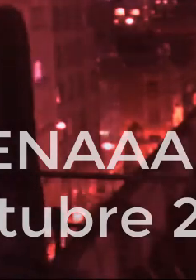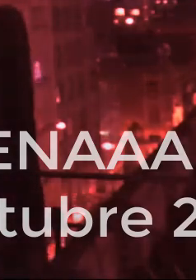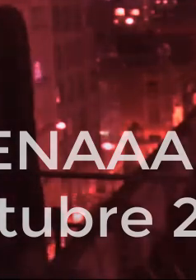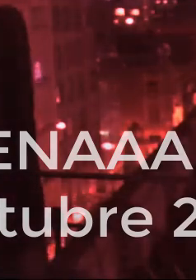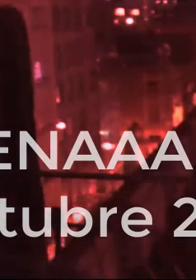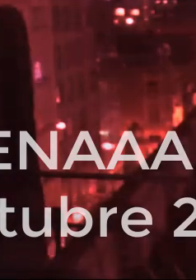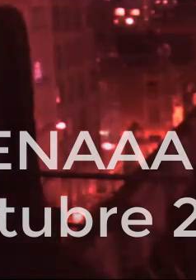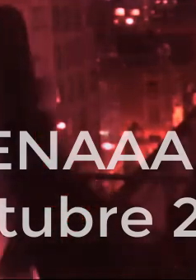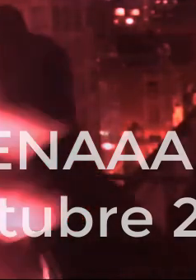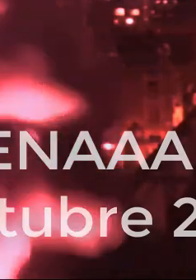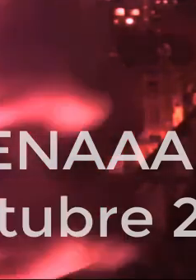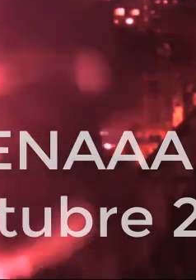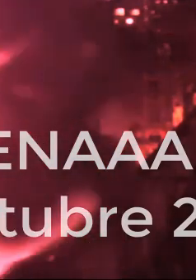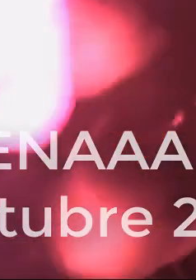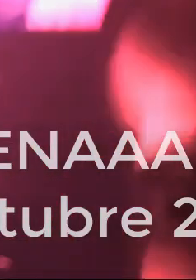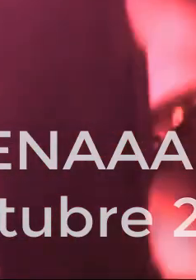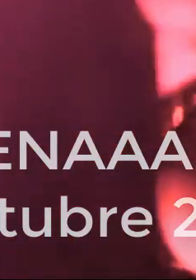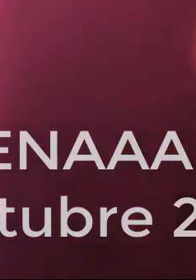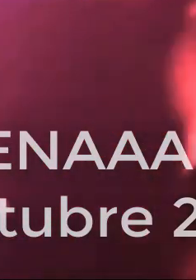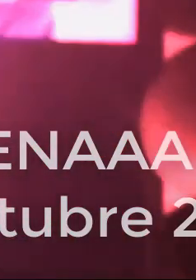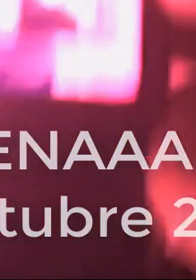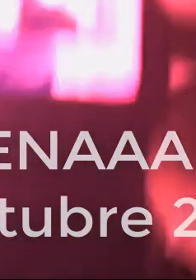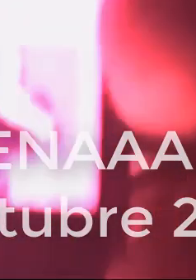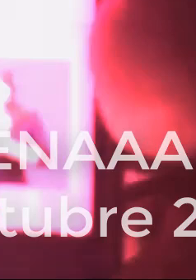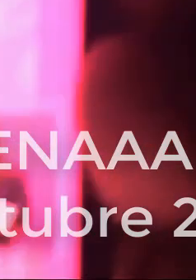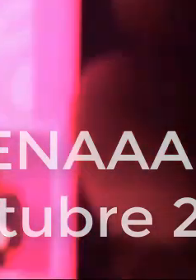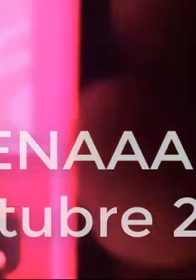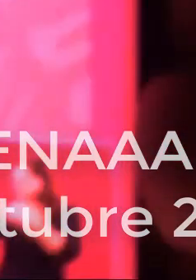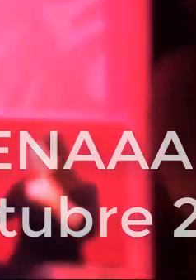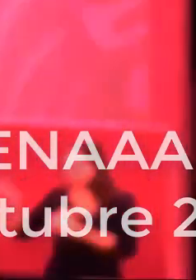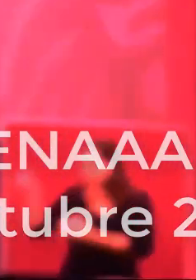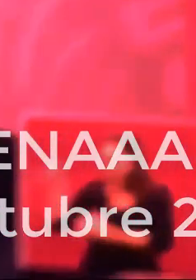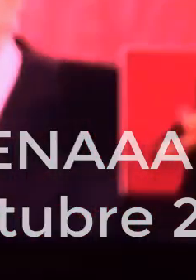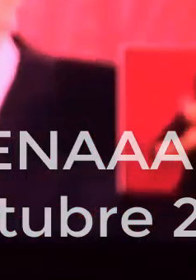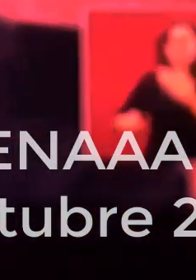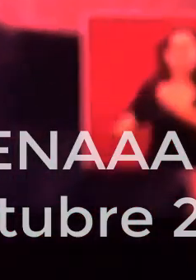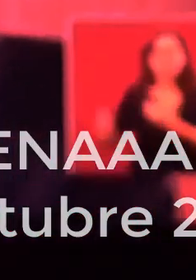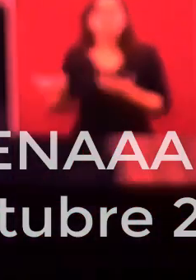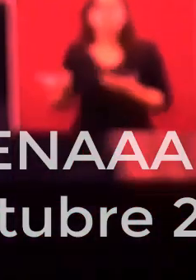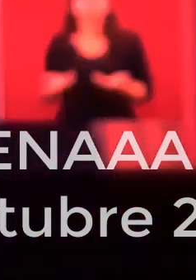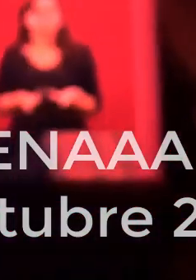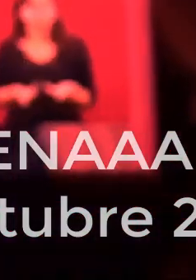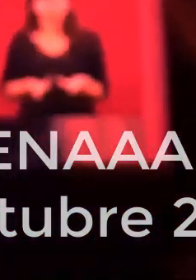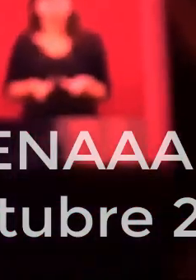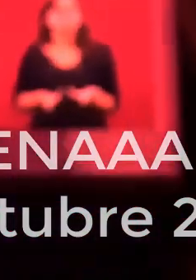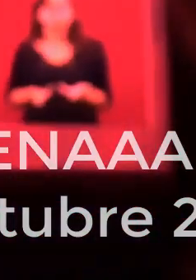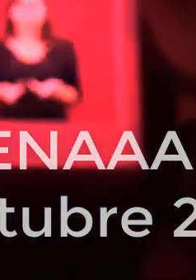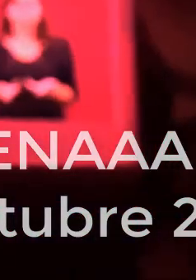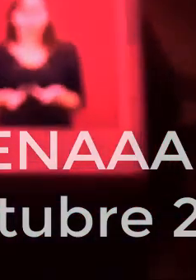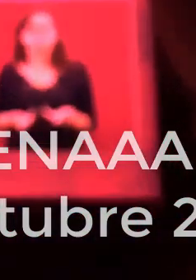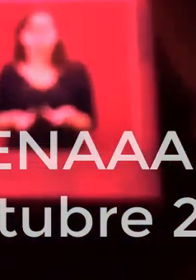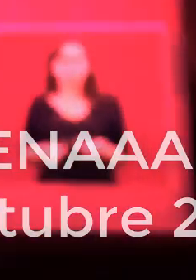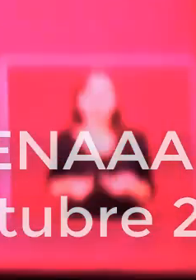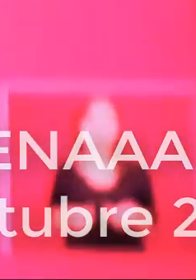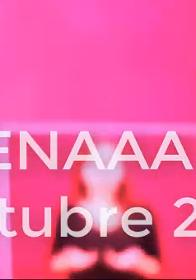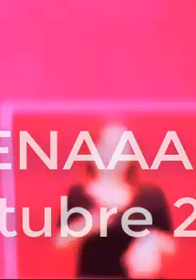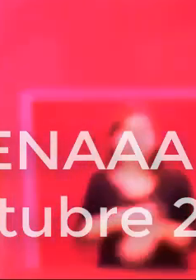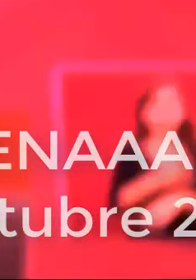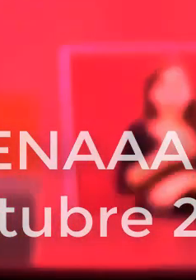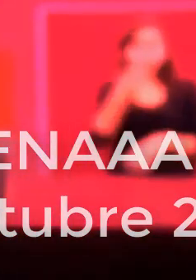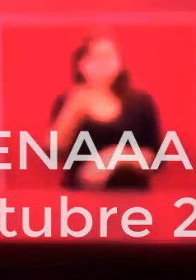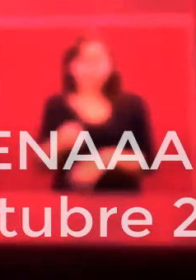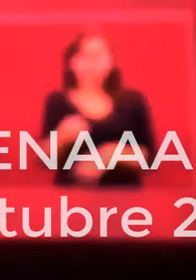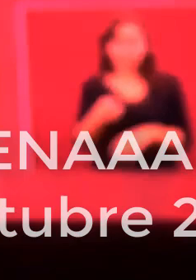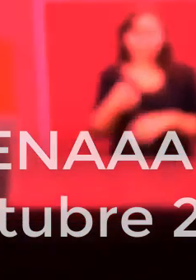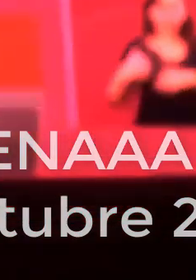eso es por eso estamos puesto es necesario de la cubrición